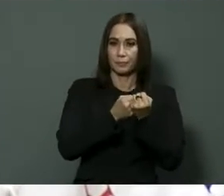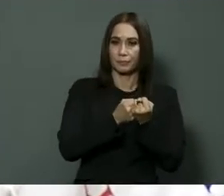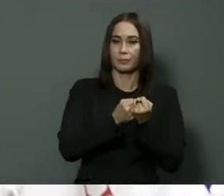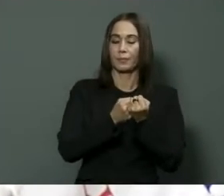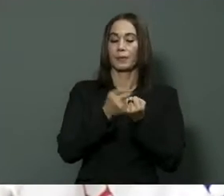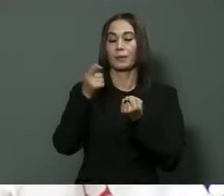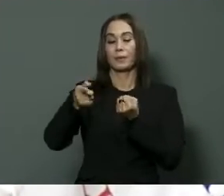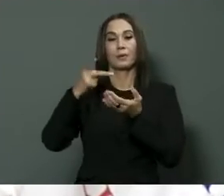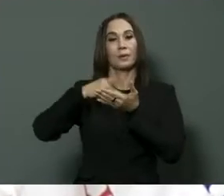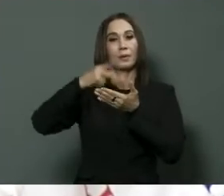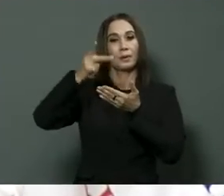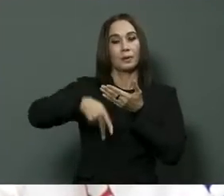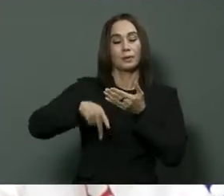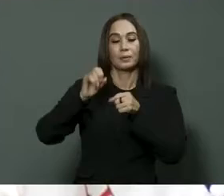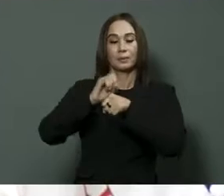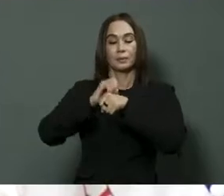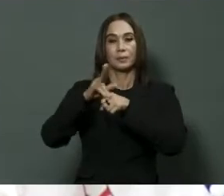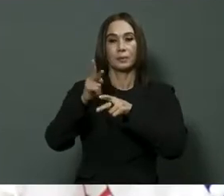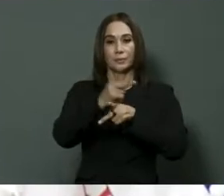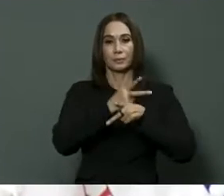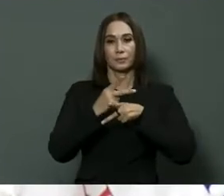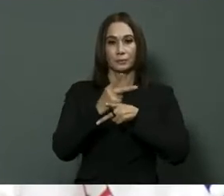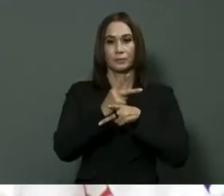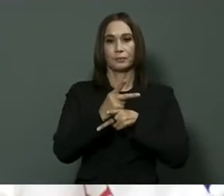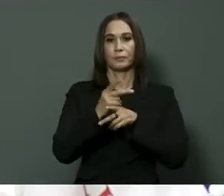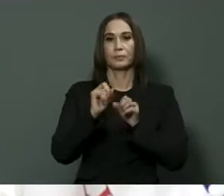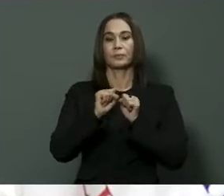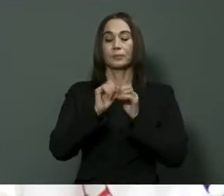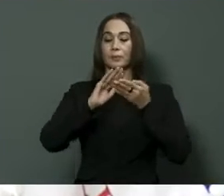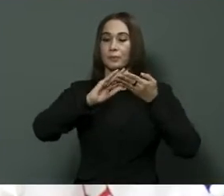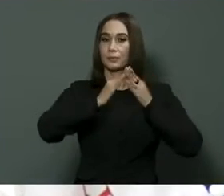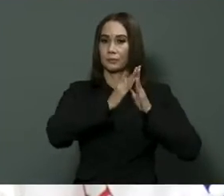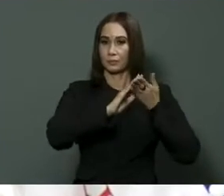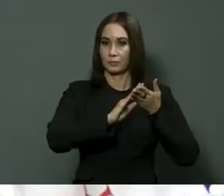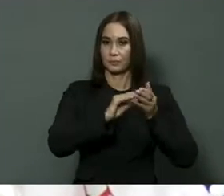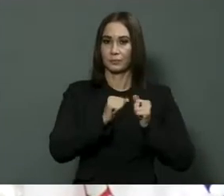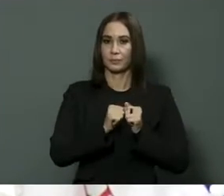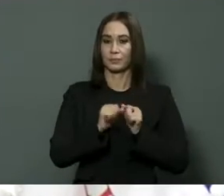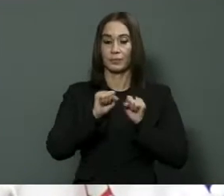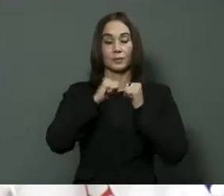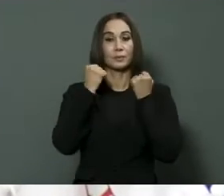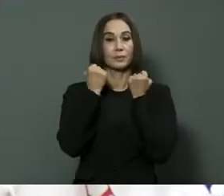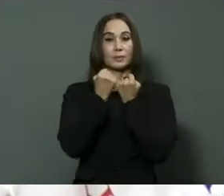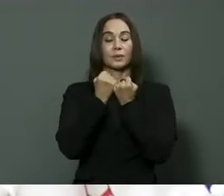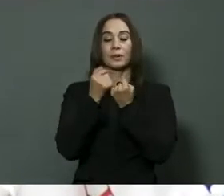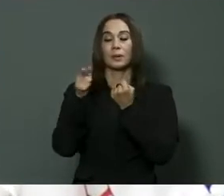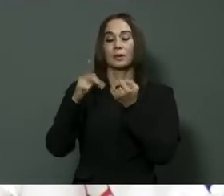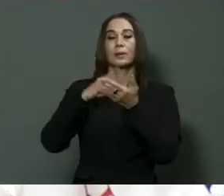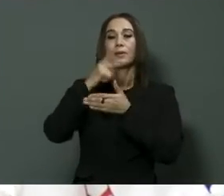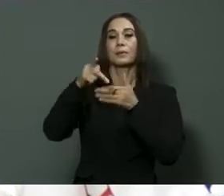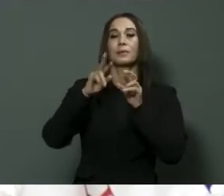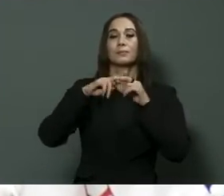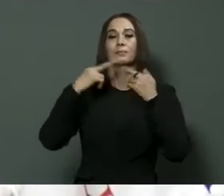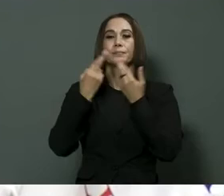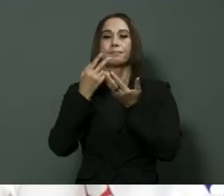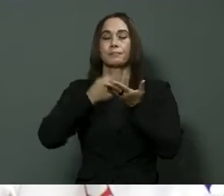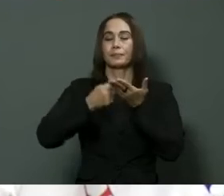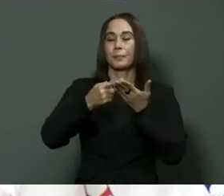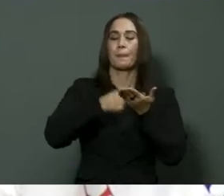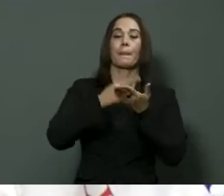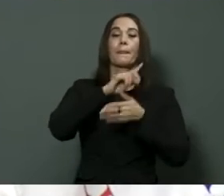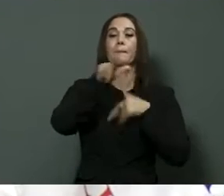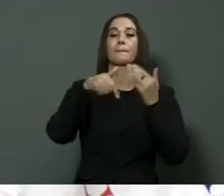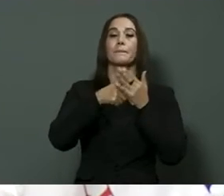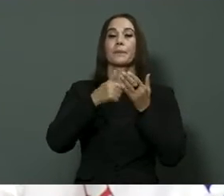dando forma desde el Consejo de Seguridad Ciudadana. Pues a través de estas importantes reuniones